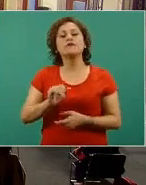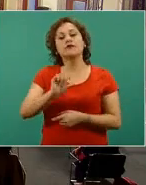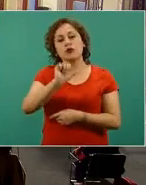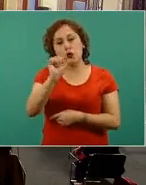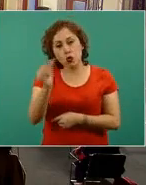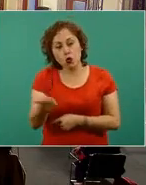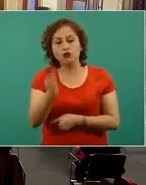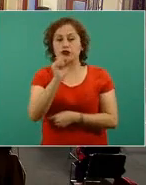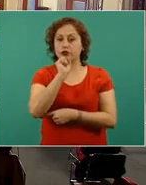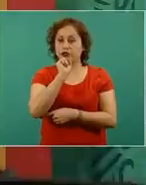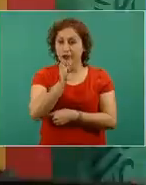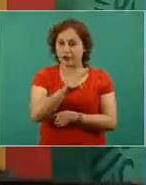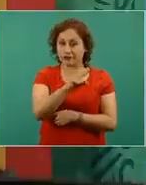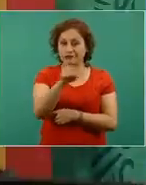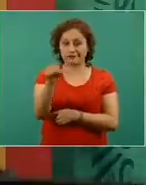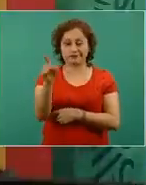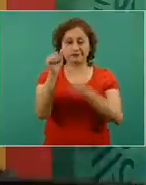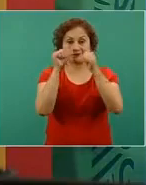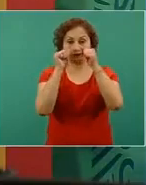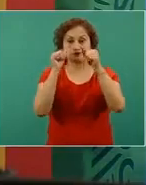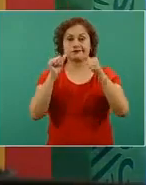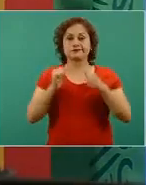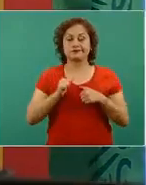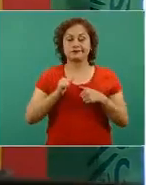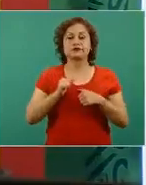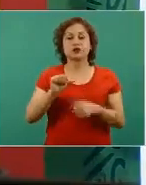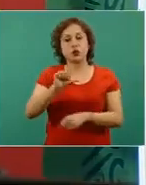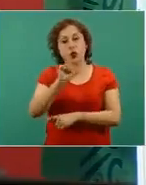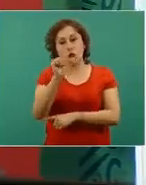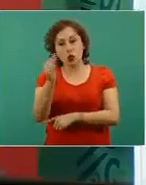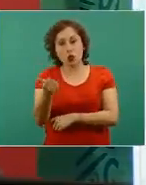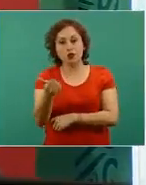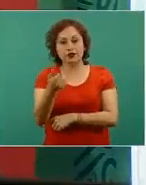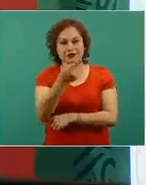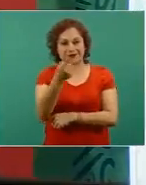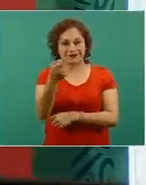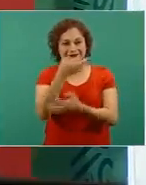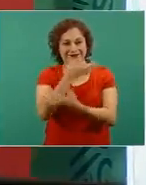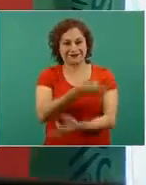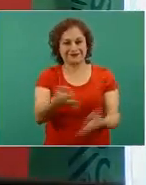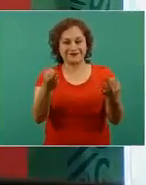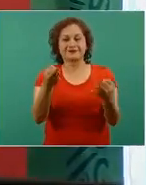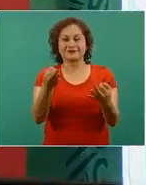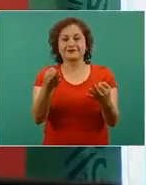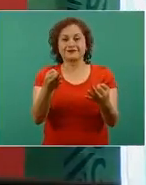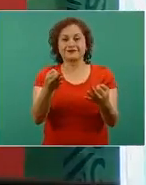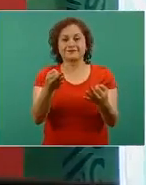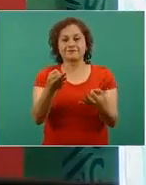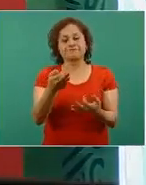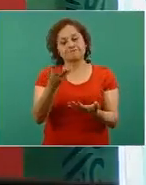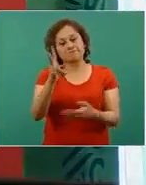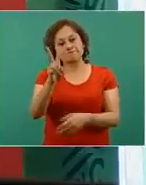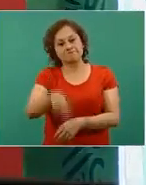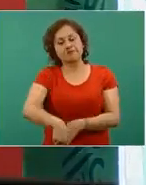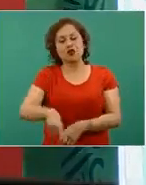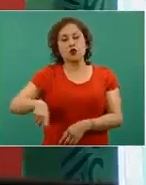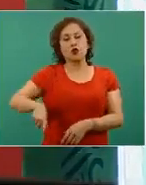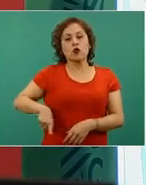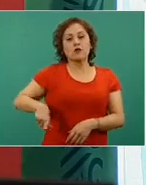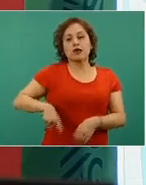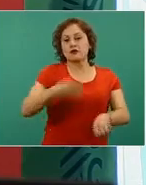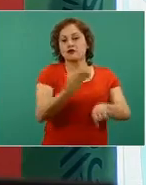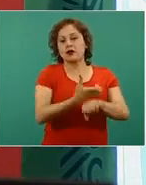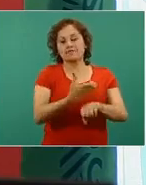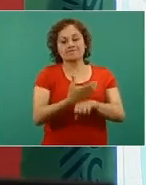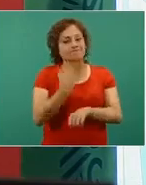comentada, sobre las vacunas que amablemente hemos conseguido por parte del gobierno de Estados Unidos, a